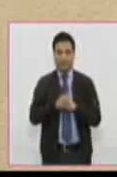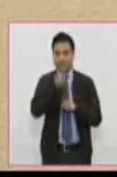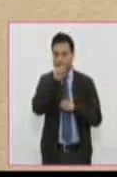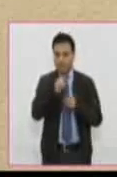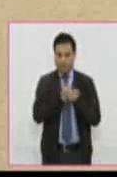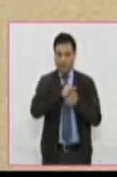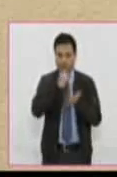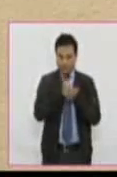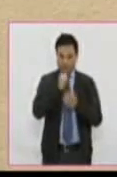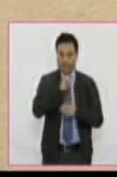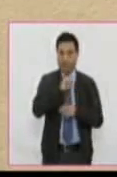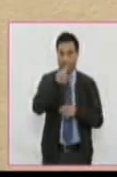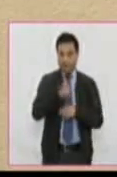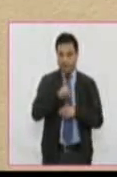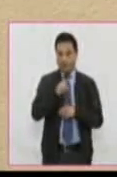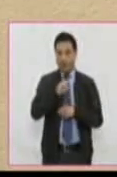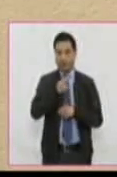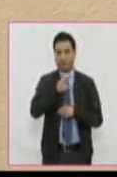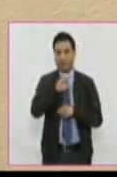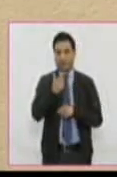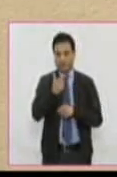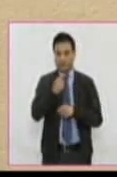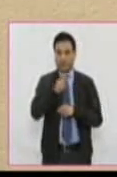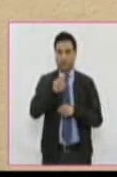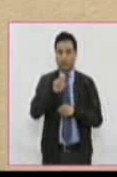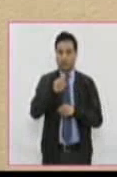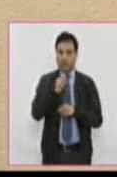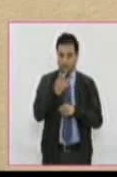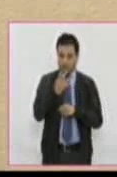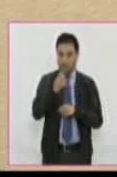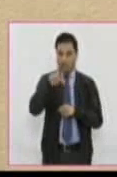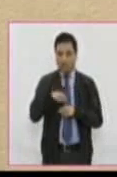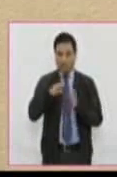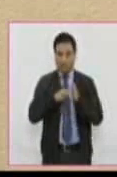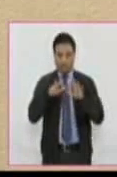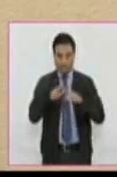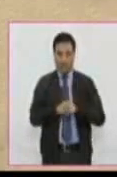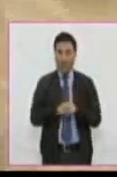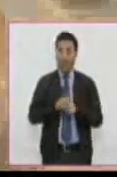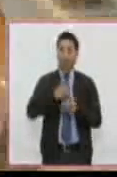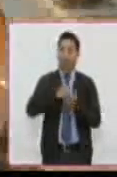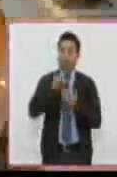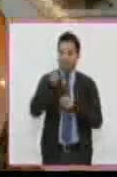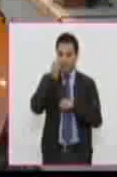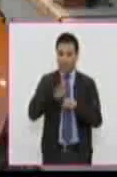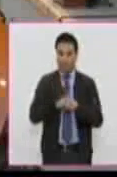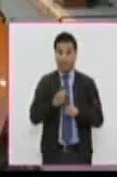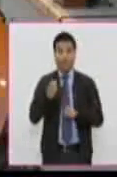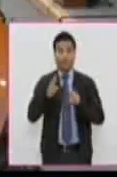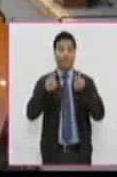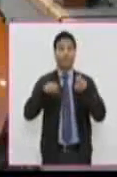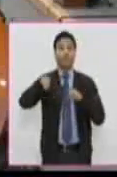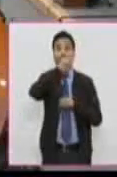pero lo que sí se detectó, se documentó y se probó en ese caso es que distintas organizaciones